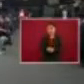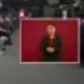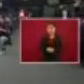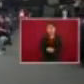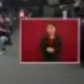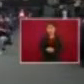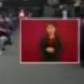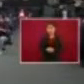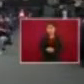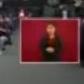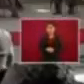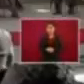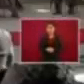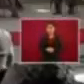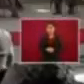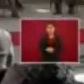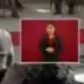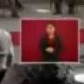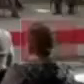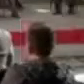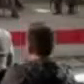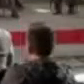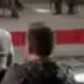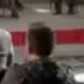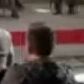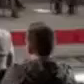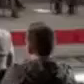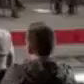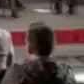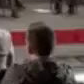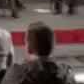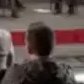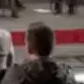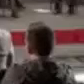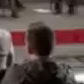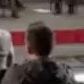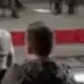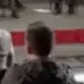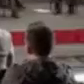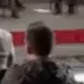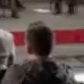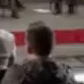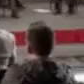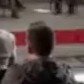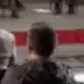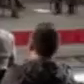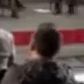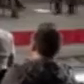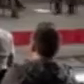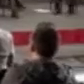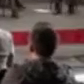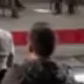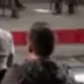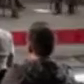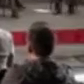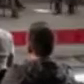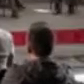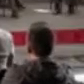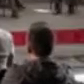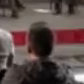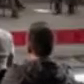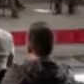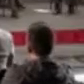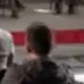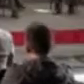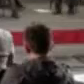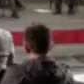ingreso universal garantizado, 3,000 y pico de pesos a toda la población. En fin, hay propuestas. Lo que hace falta es que Hacienda salga y diga, a